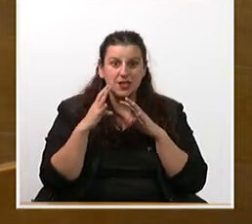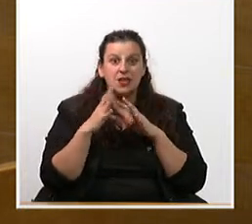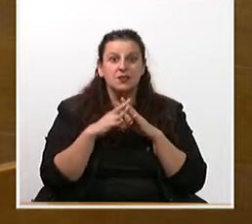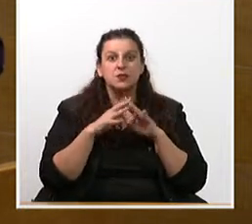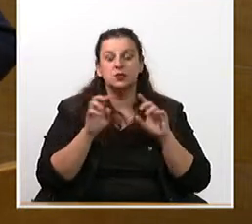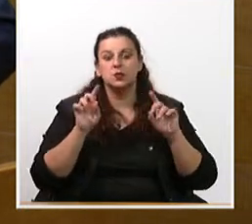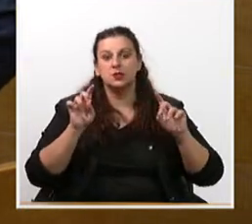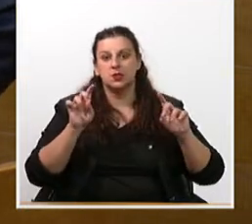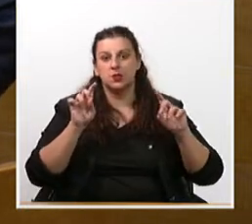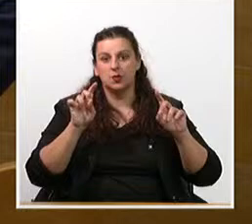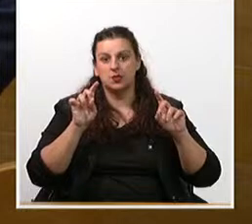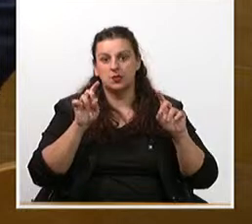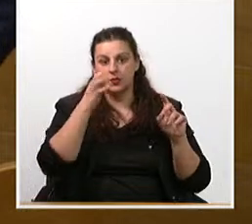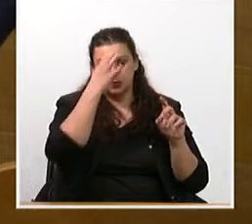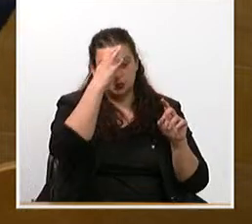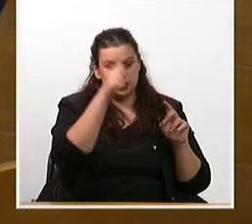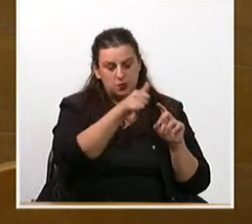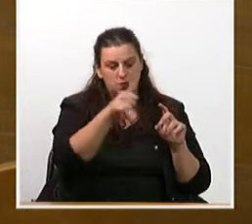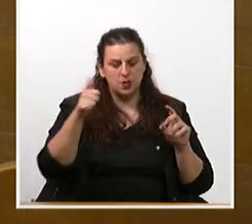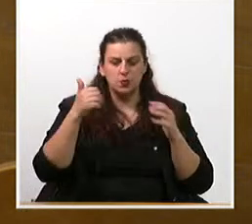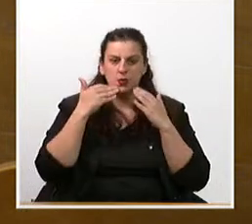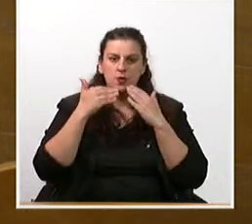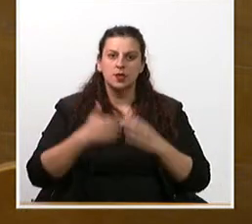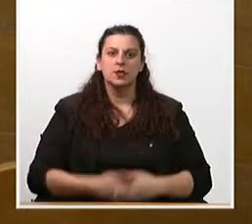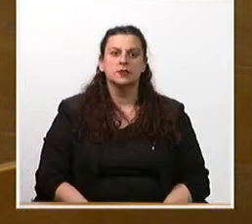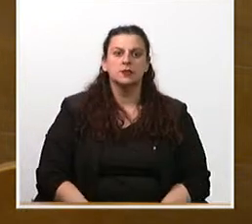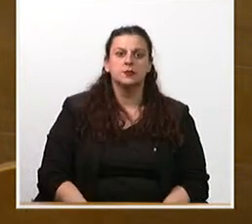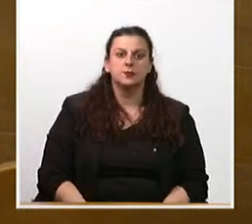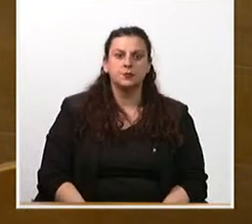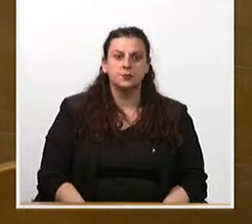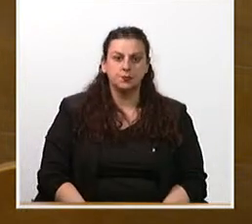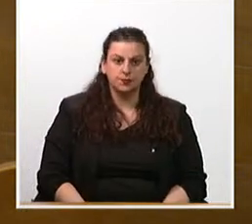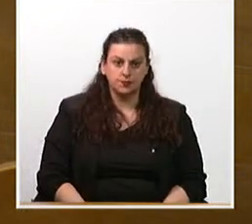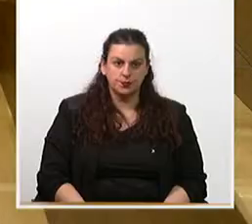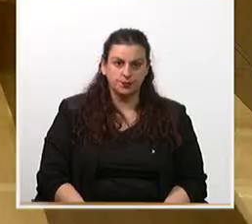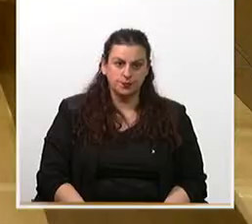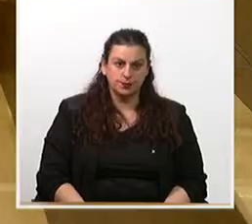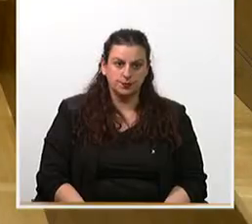educativas en cada municipio Muchas gracias muchas